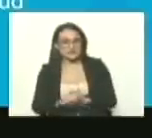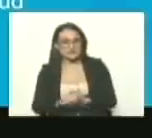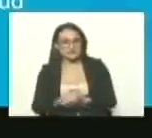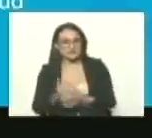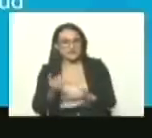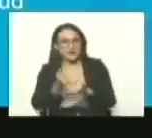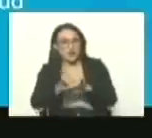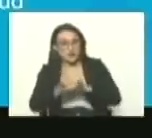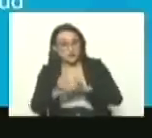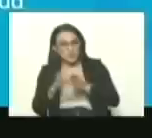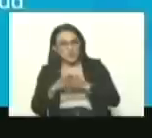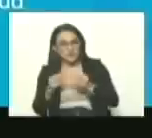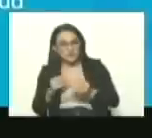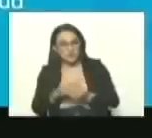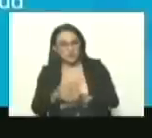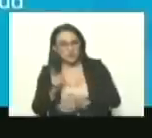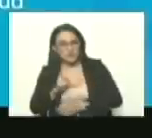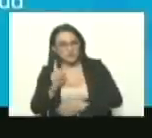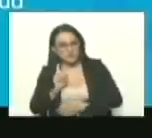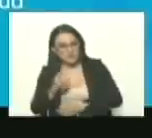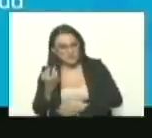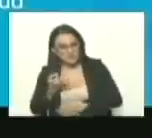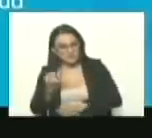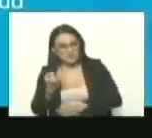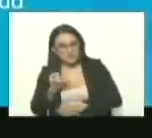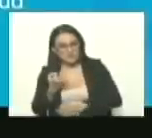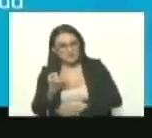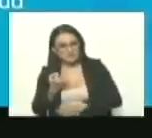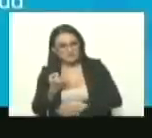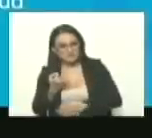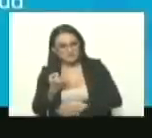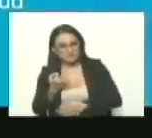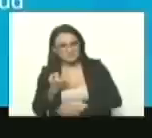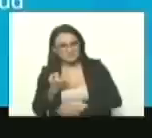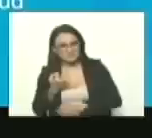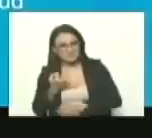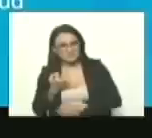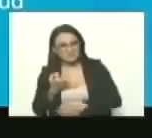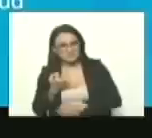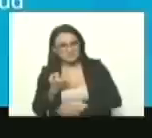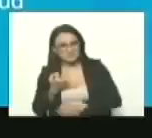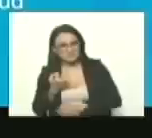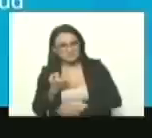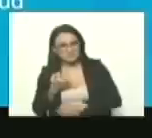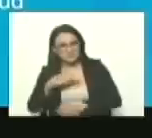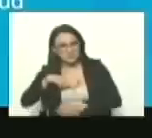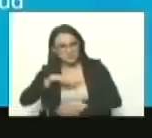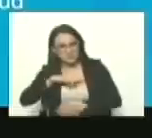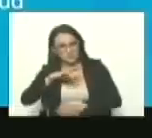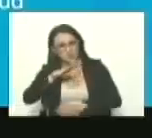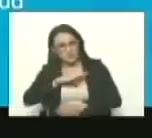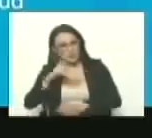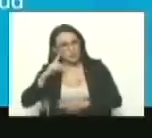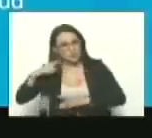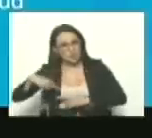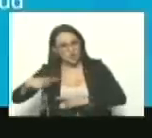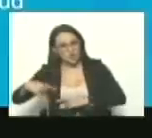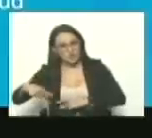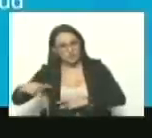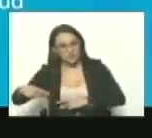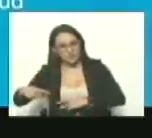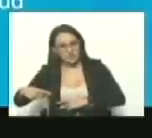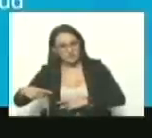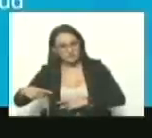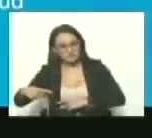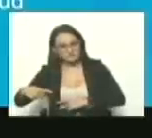nos ayude, porque de verdad muchas infecciones respiratorias y nosotros estamos día a día aquí